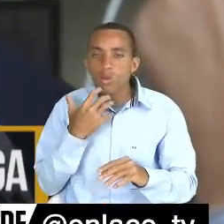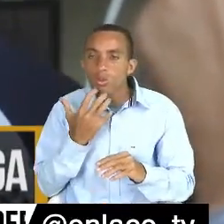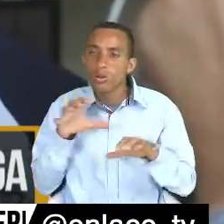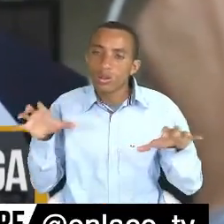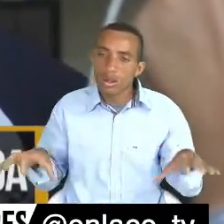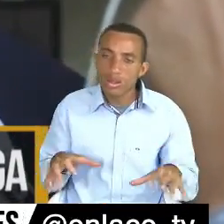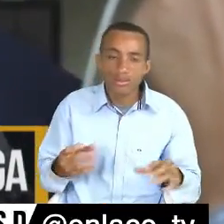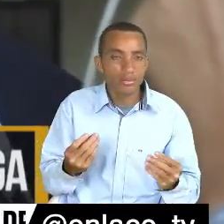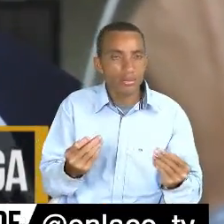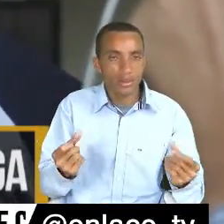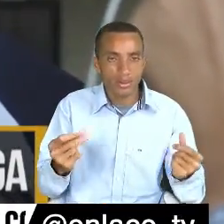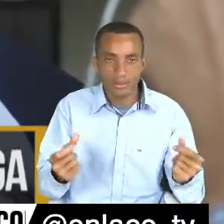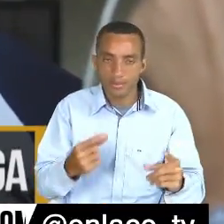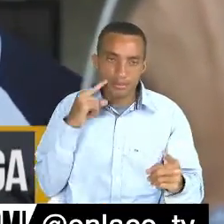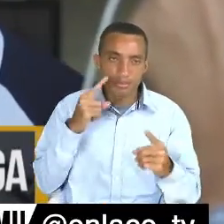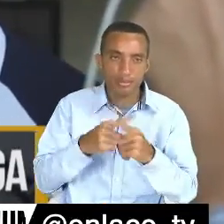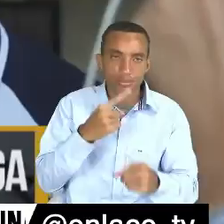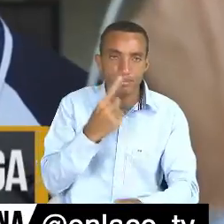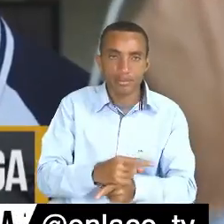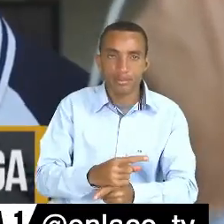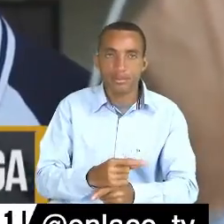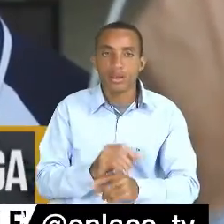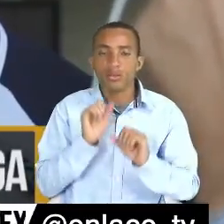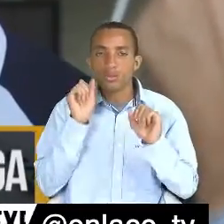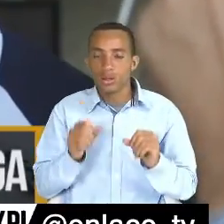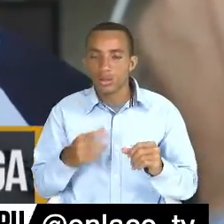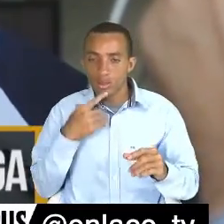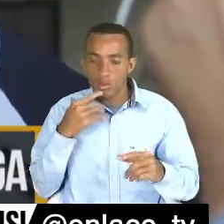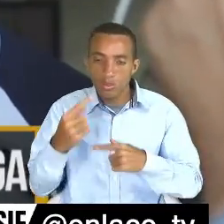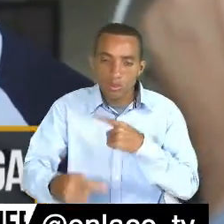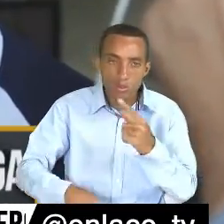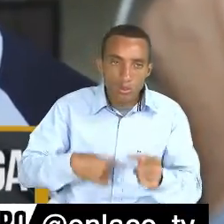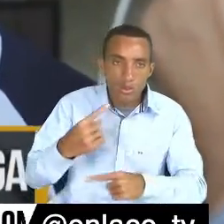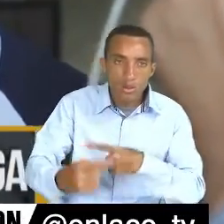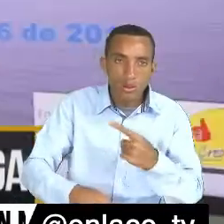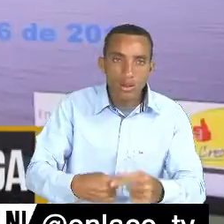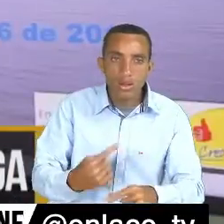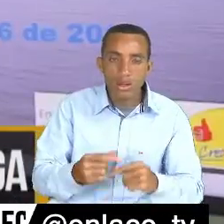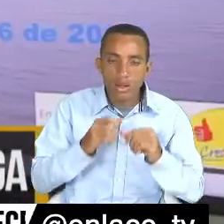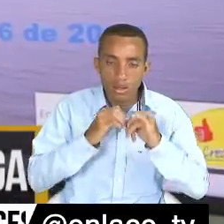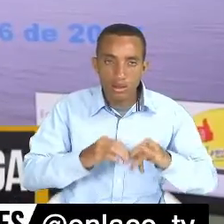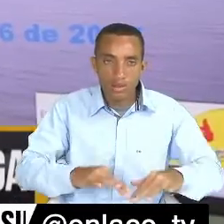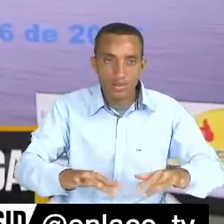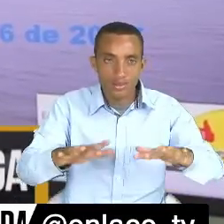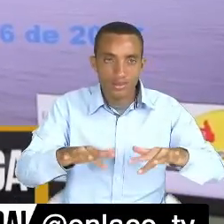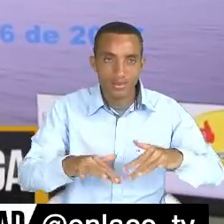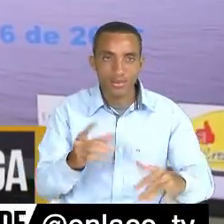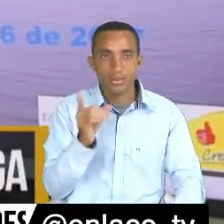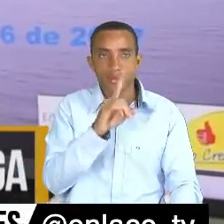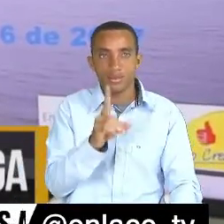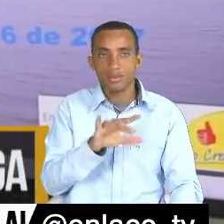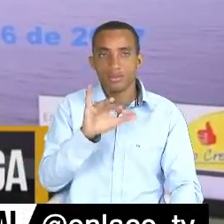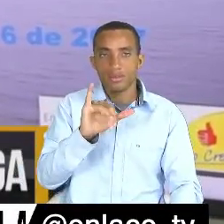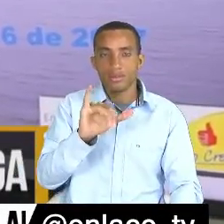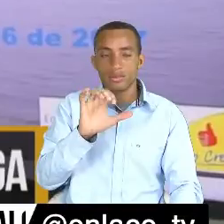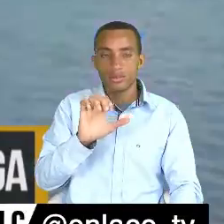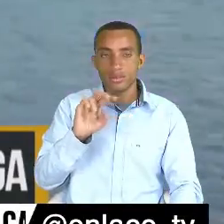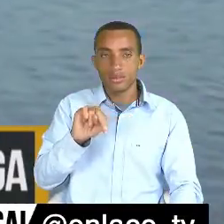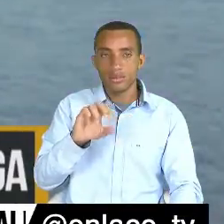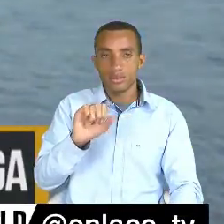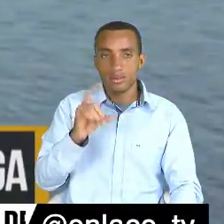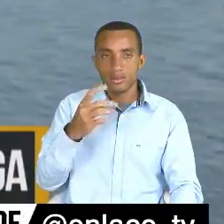rápidas y oportunas para recuperar el estado de nuestra ciénaga. La Universidad Pontificia Bolivariana, institución